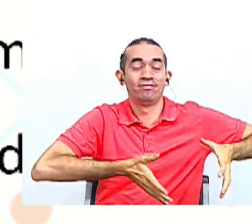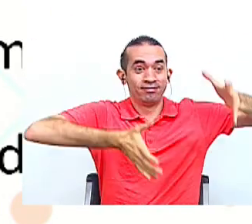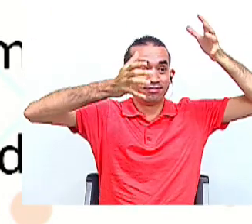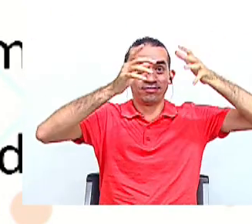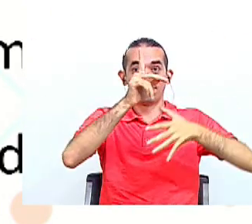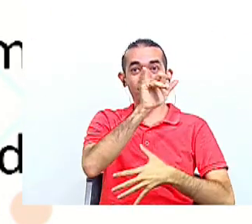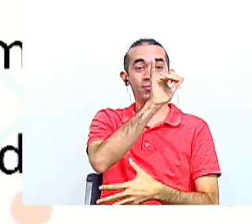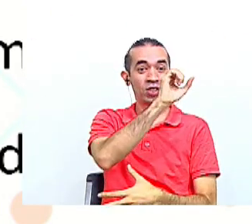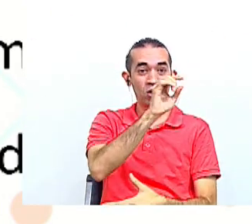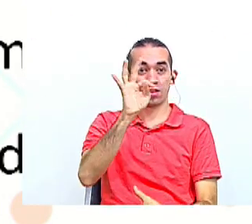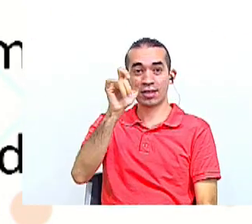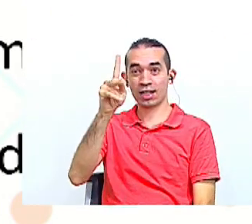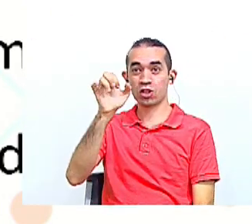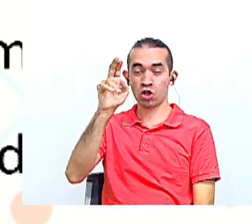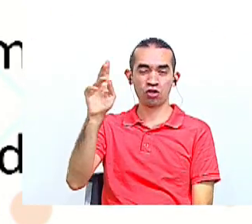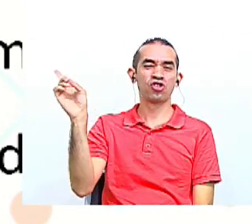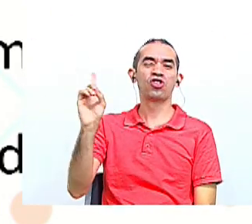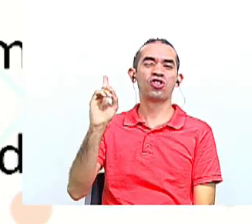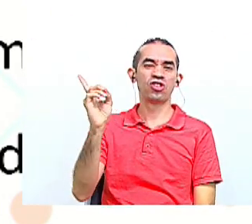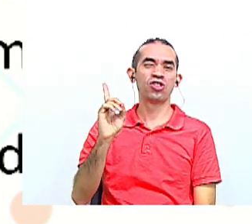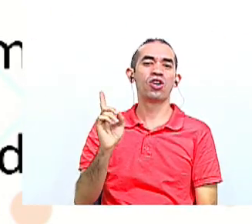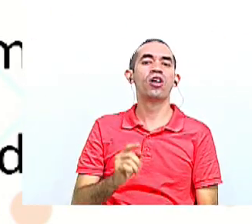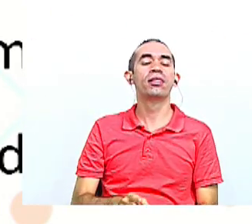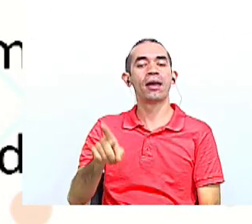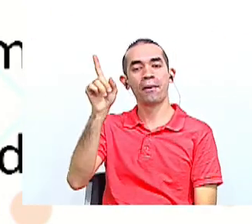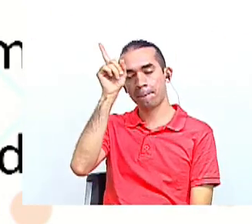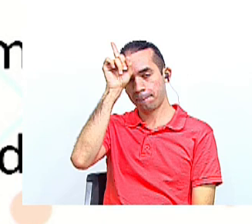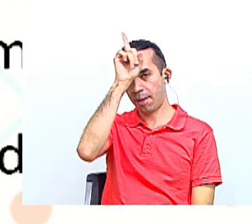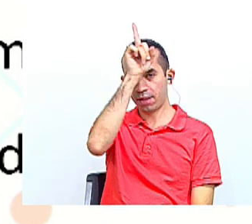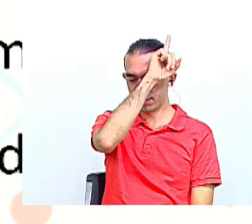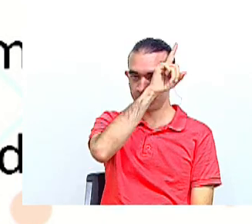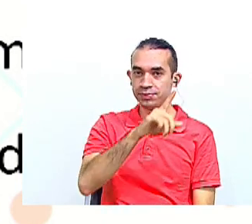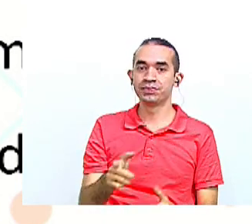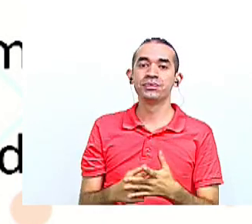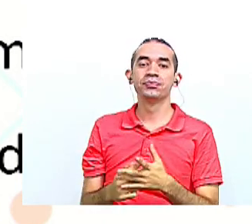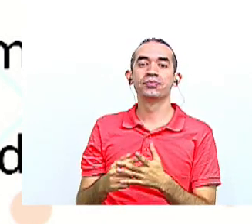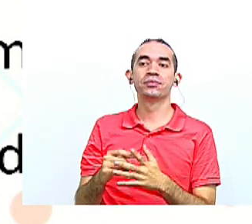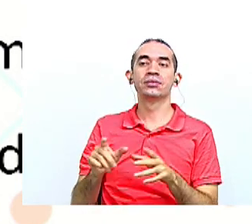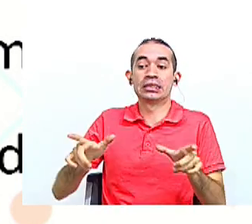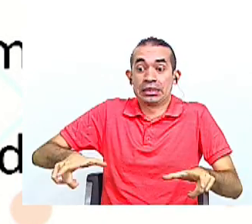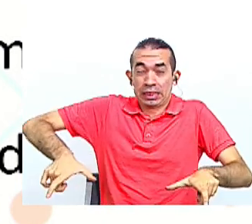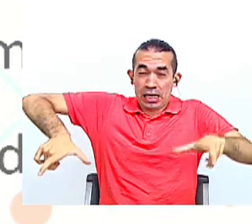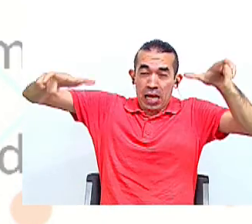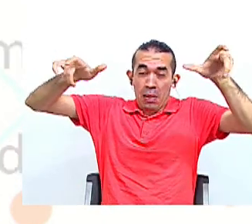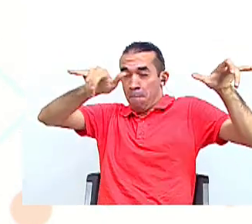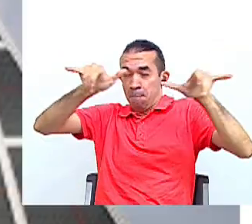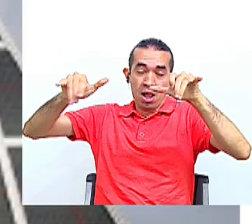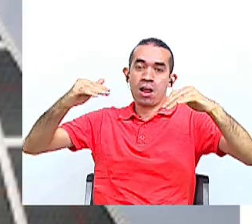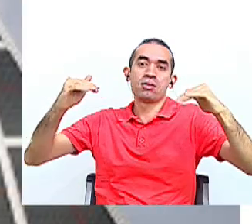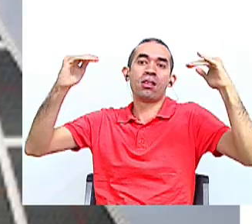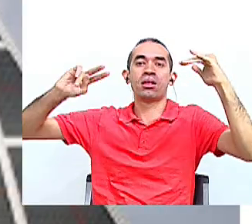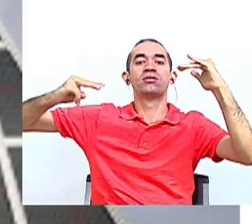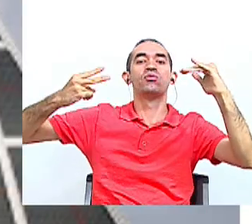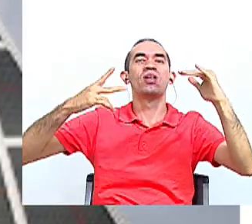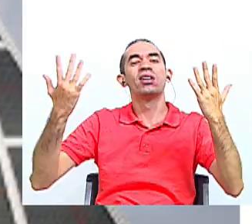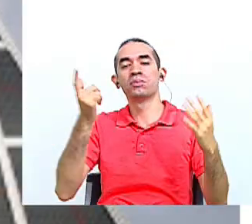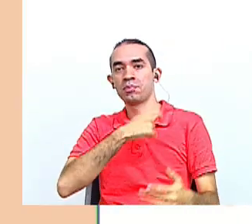Kio Tecton en Madrid son las segundas torres gemelas más altas de España.